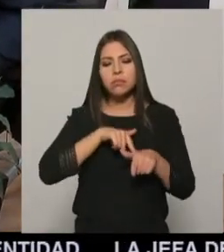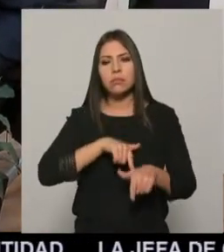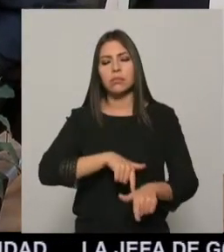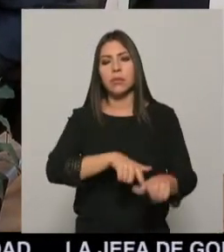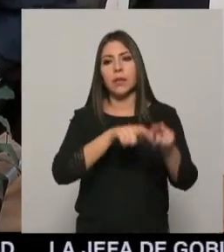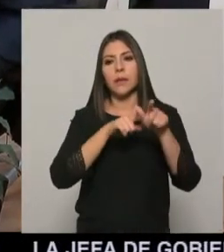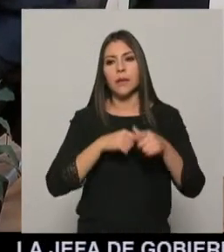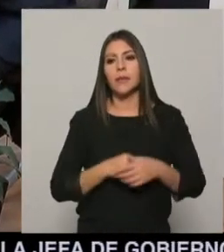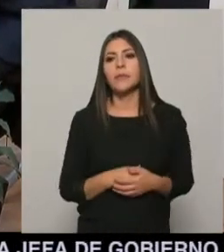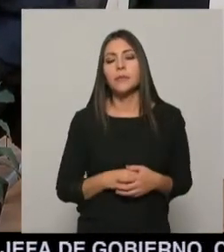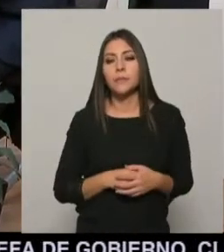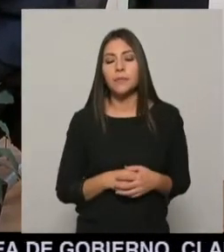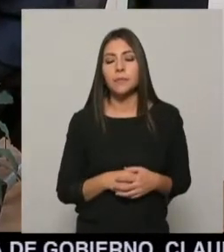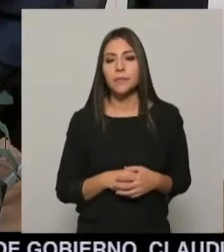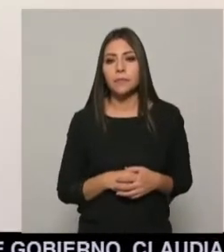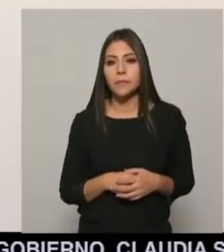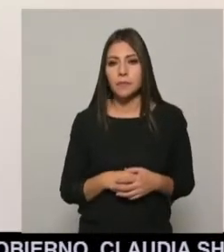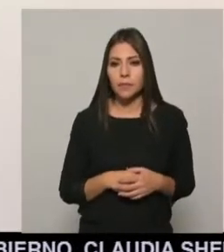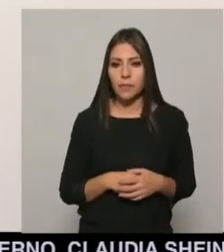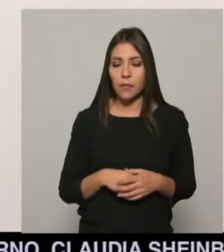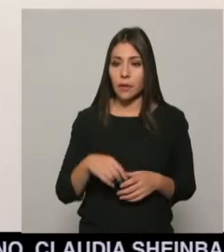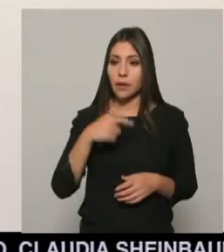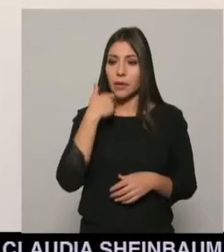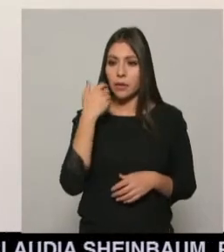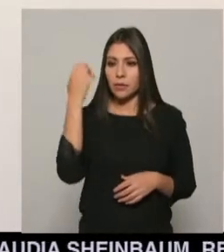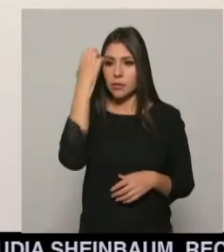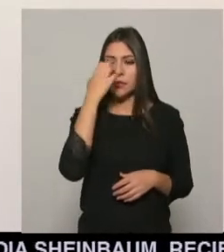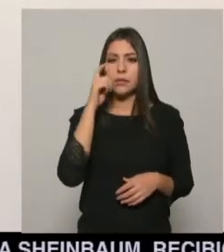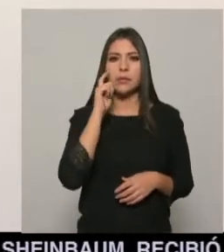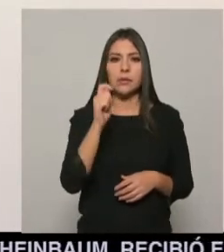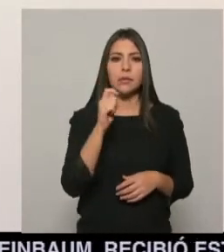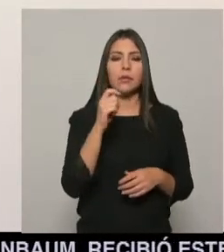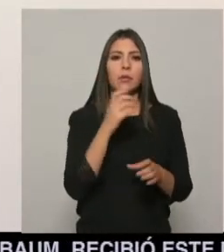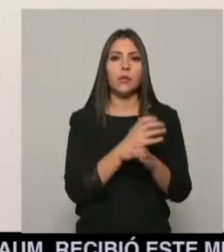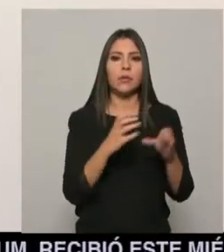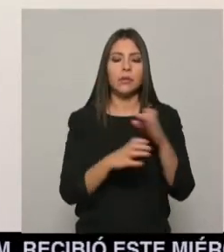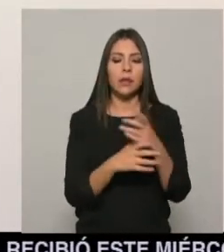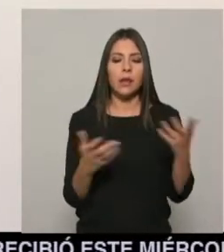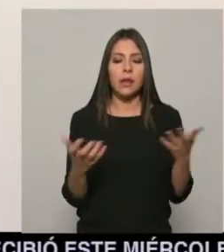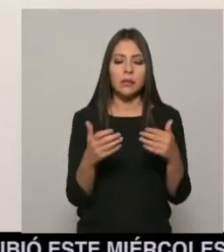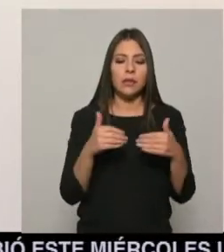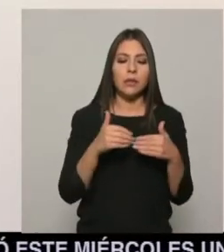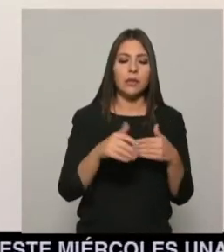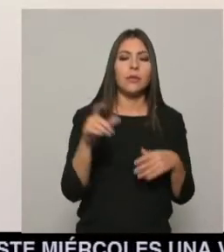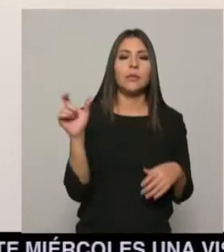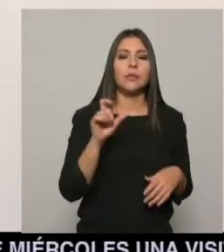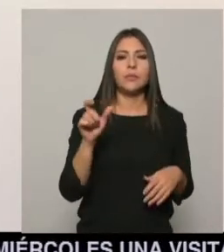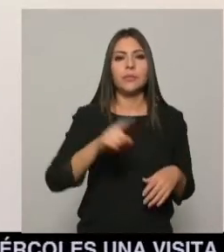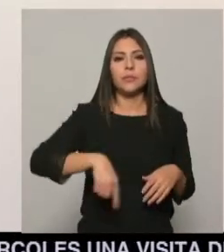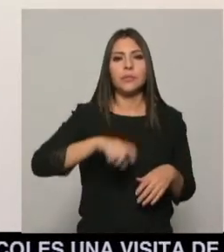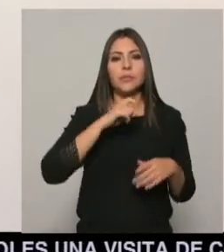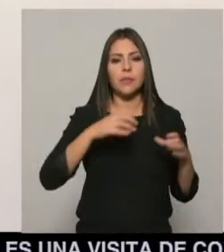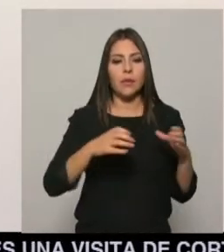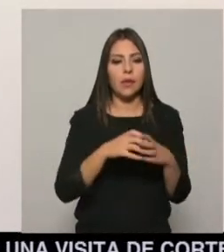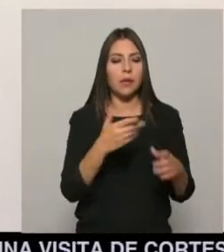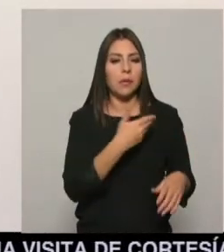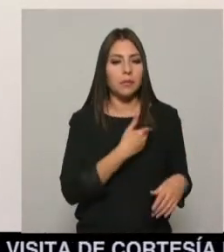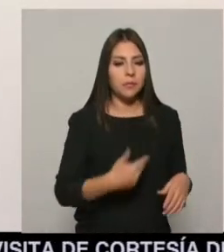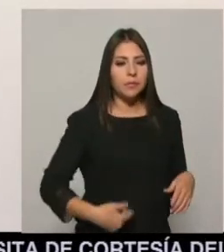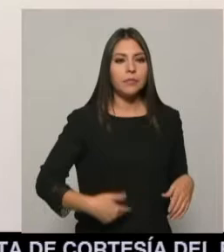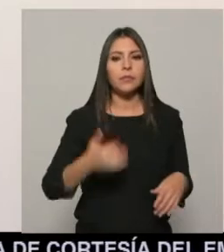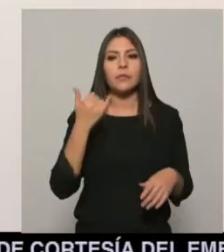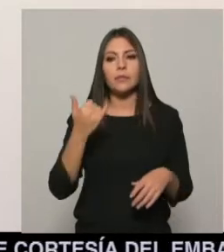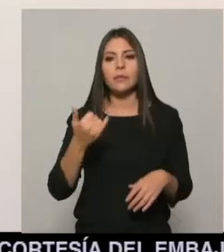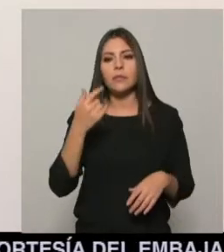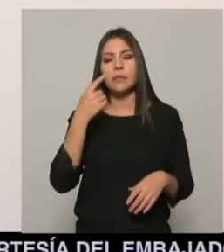muy crítica, pero también muy propositiva, todo aquello que se viene realizando desde el Ejecutivo y por supuesto el Legislativo para trabajar en ello.